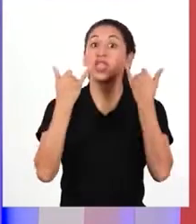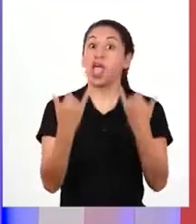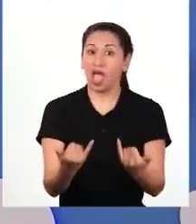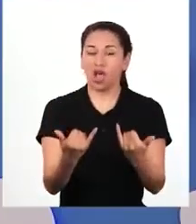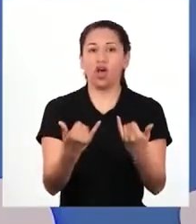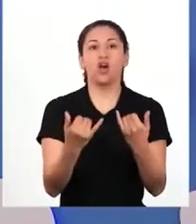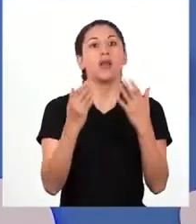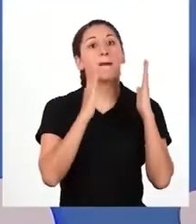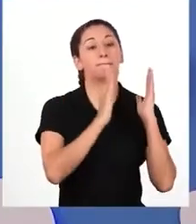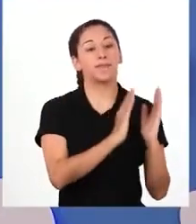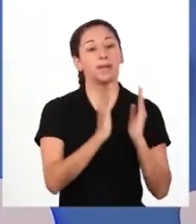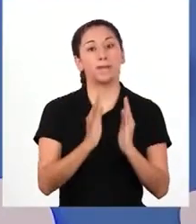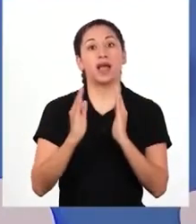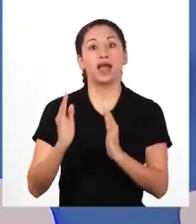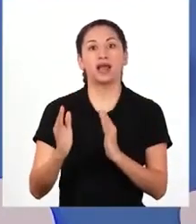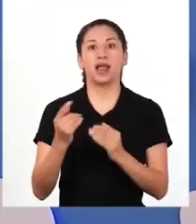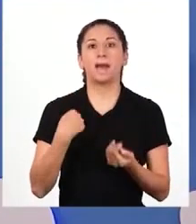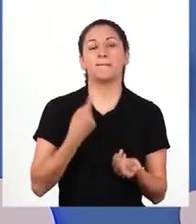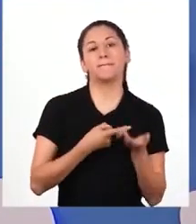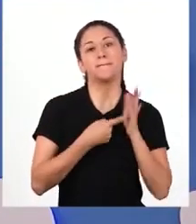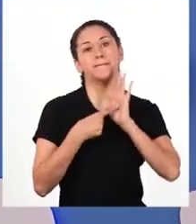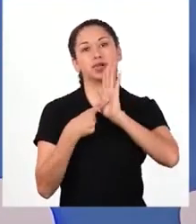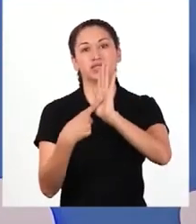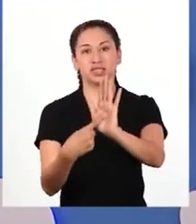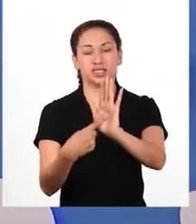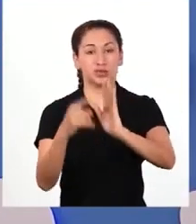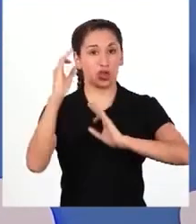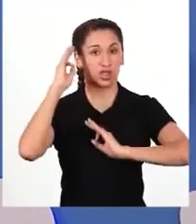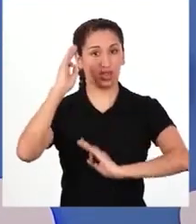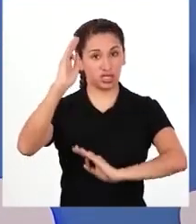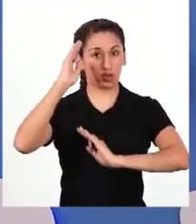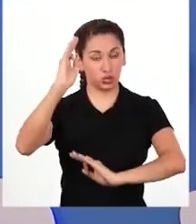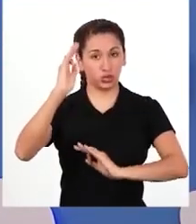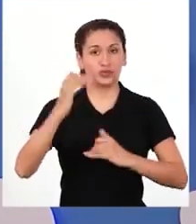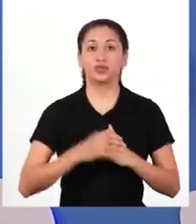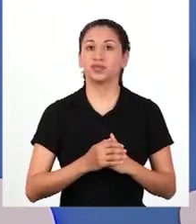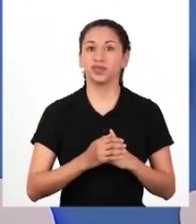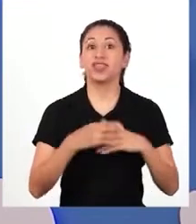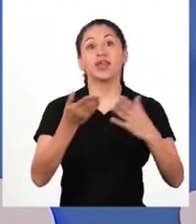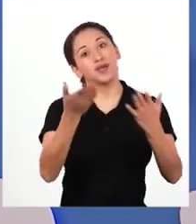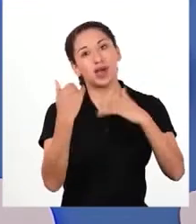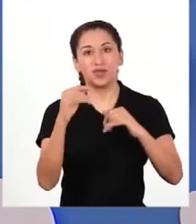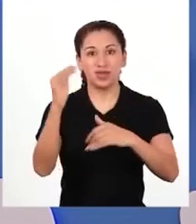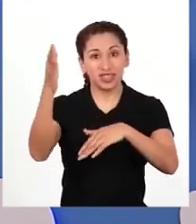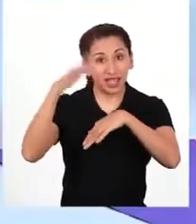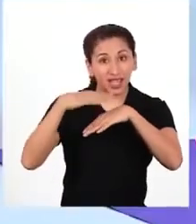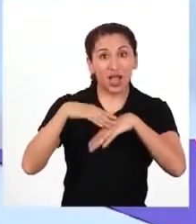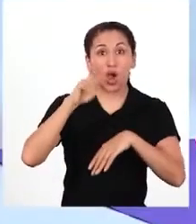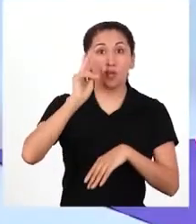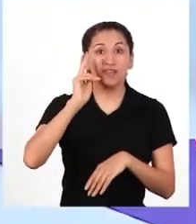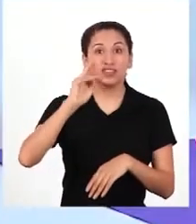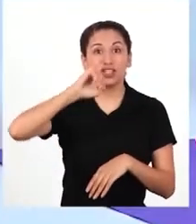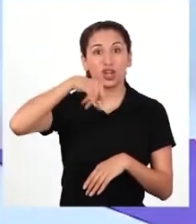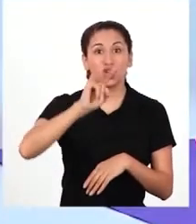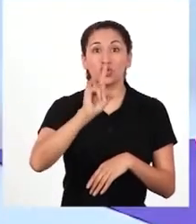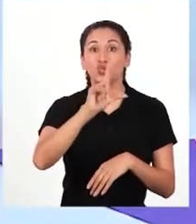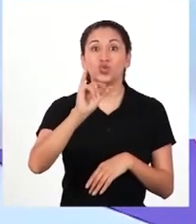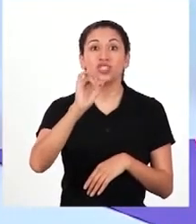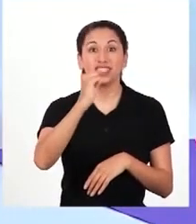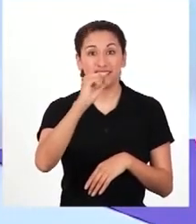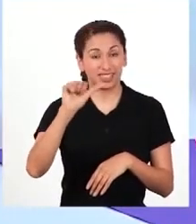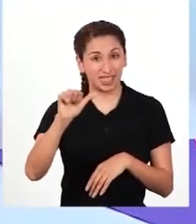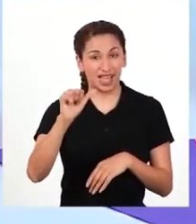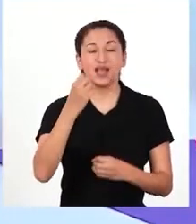discurso. Hoy nos toca preparar la presentación del discurso. ¿Qué les parece si llamamos